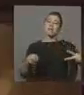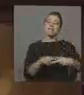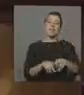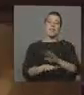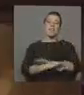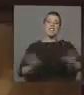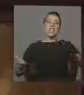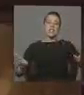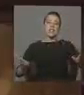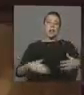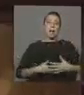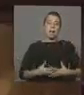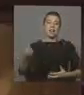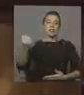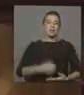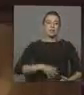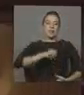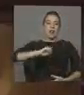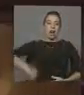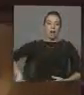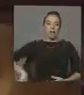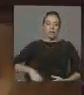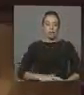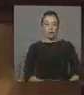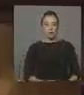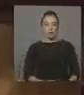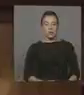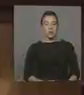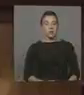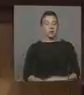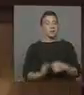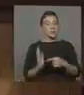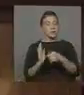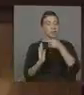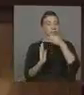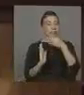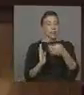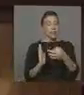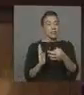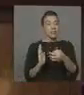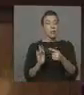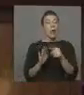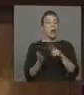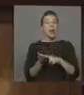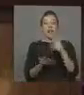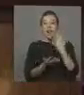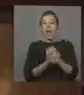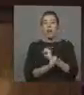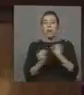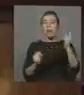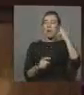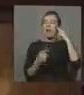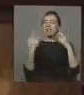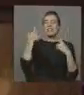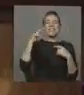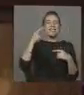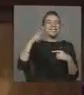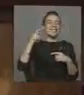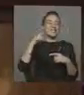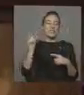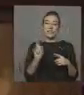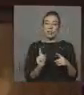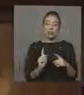embarazo. Expone el mensaje que se trata de una realidad que no se puede ignorar. Y